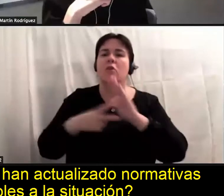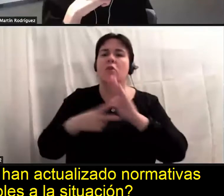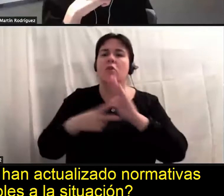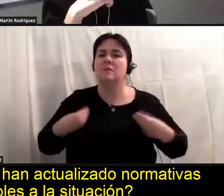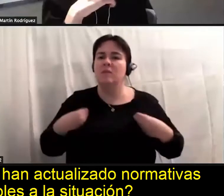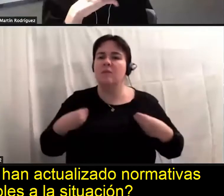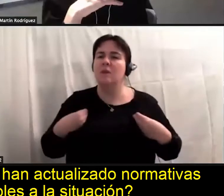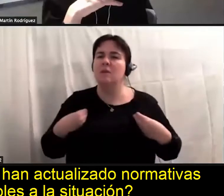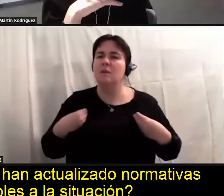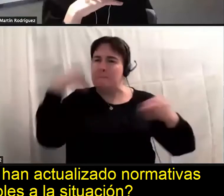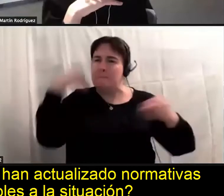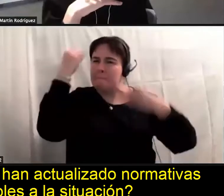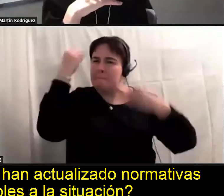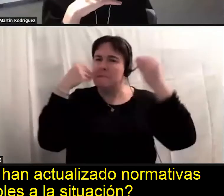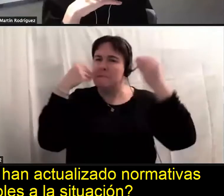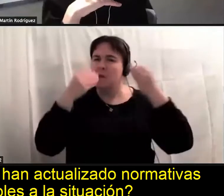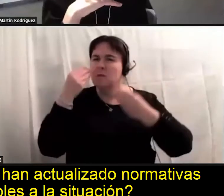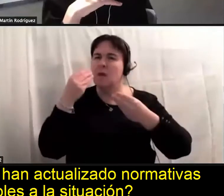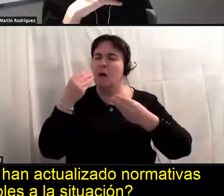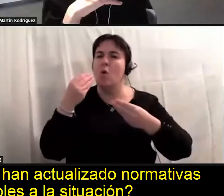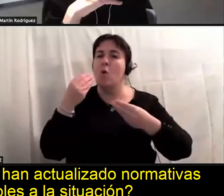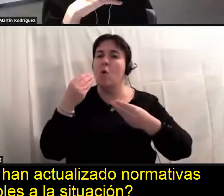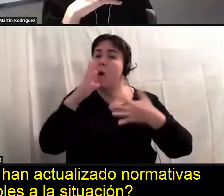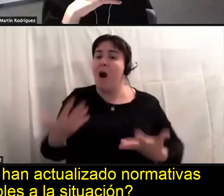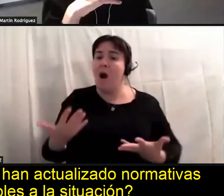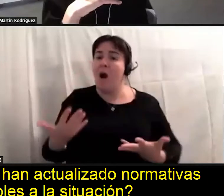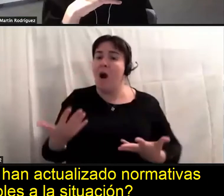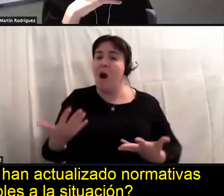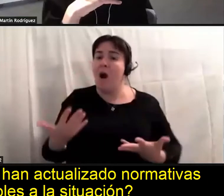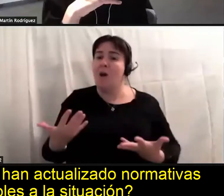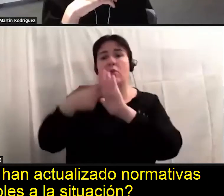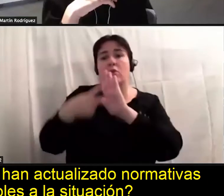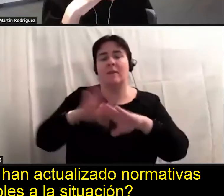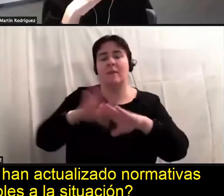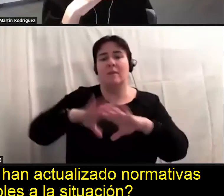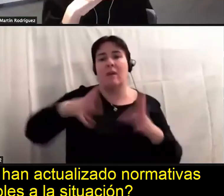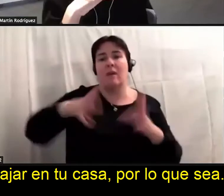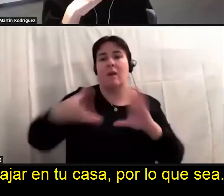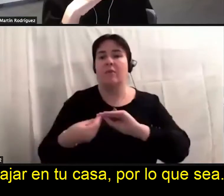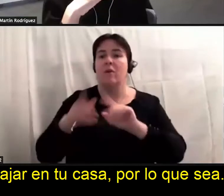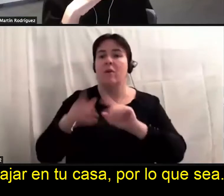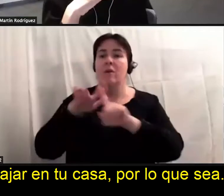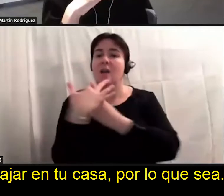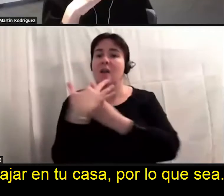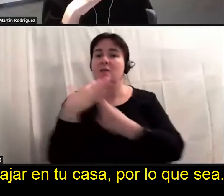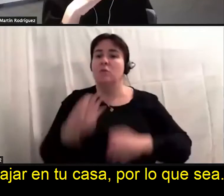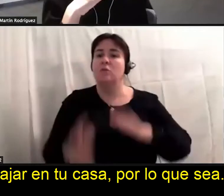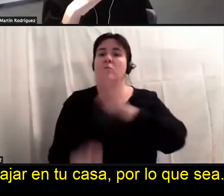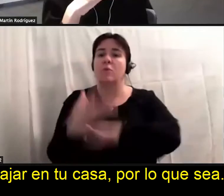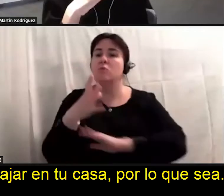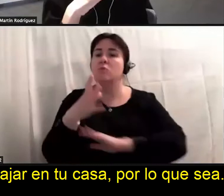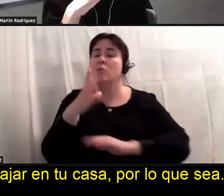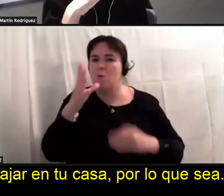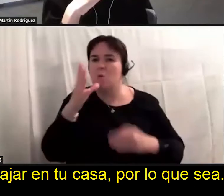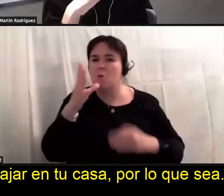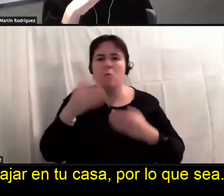han actualizado normativas para que sean amoldables a las situaciones que puedan llegar por lo que fuera, porque tengas una